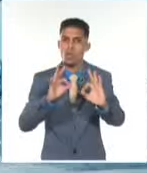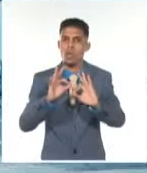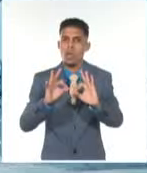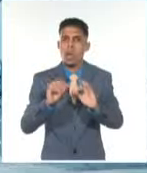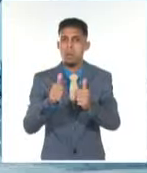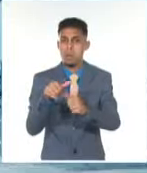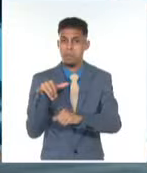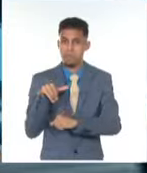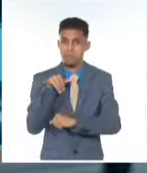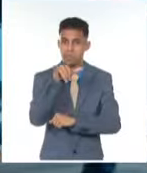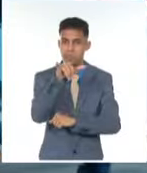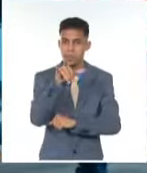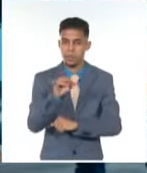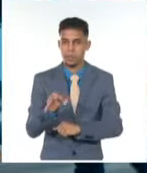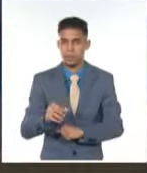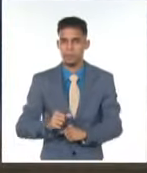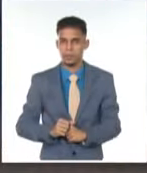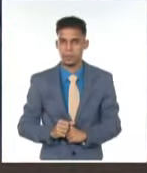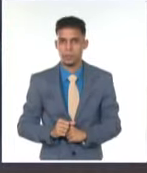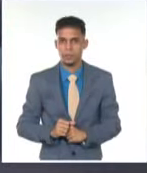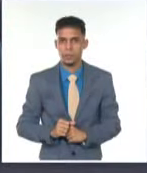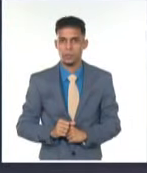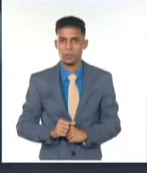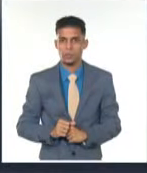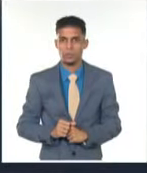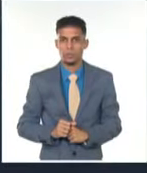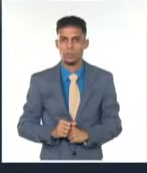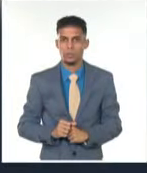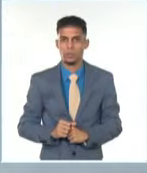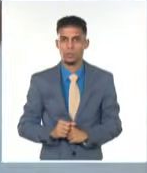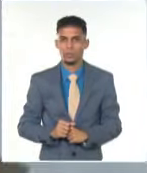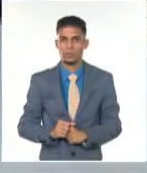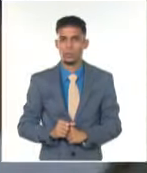de la aviación civil. Bernardo Espinosa, Canal Cubano de Noticias.